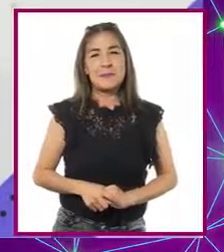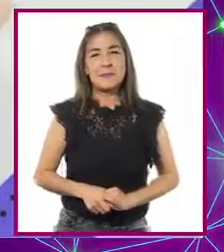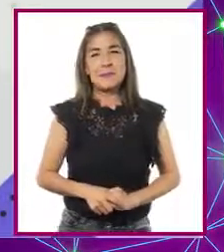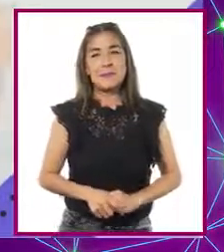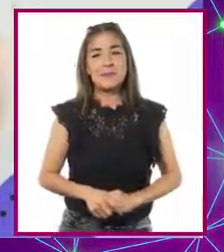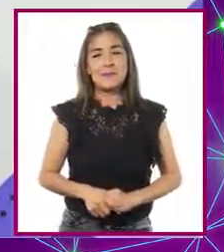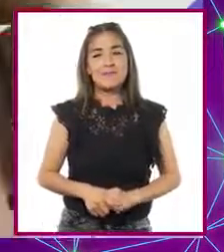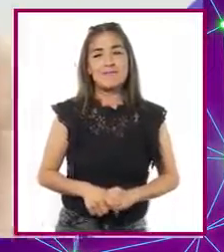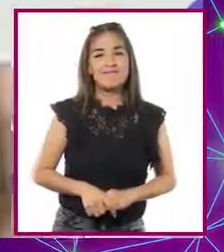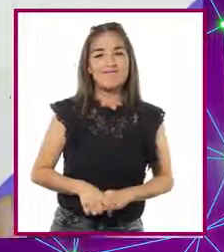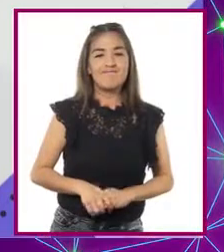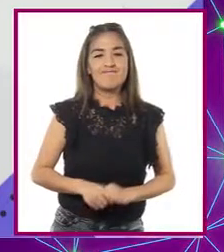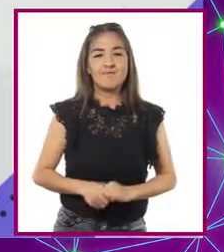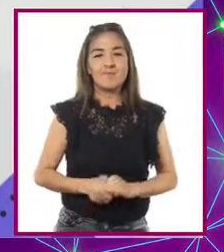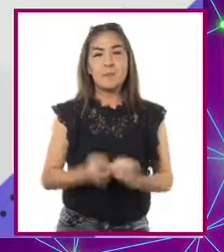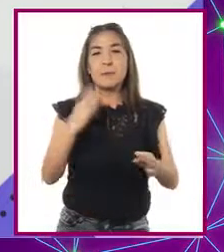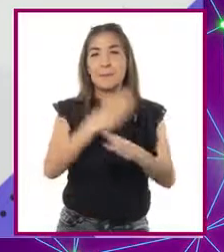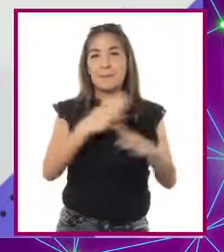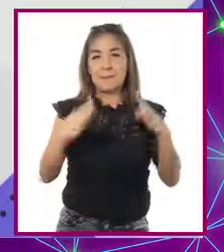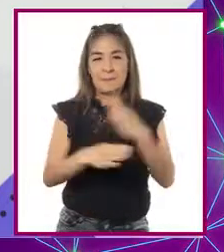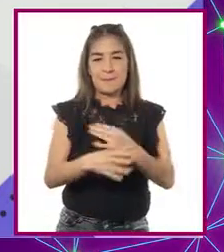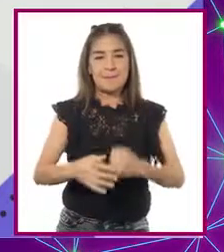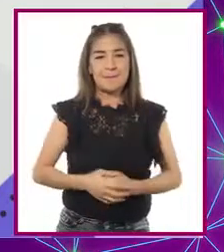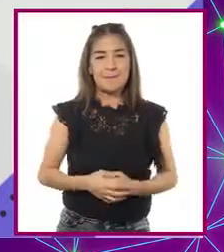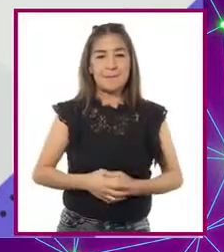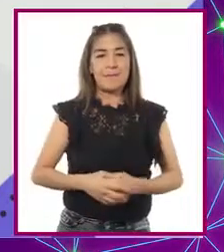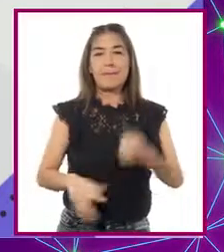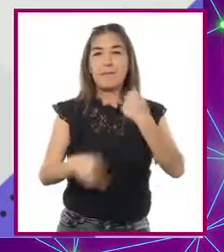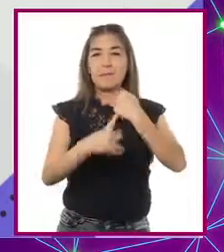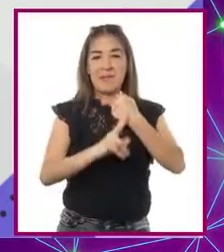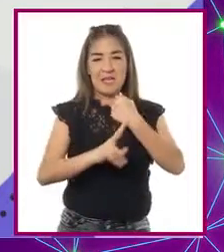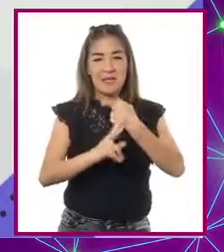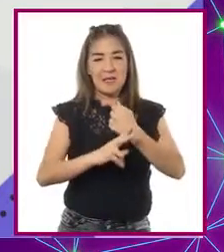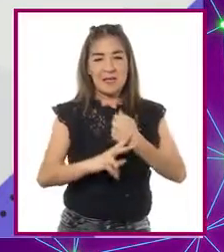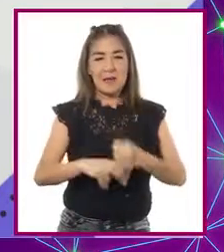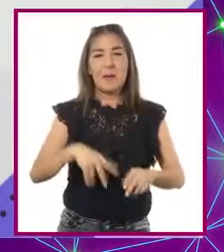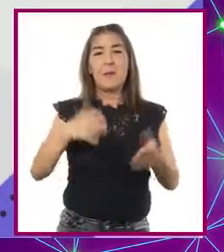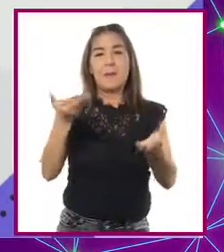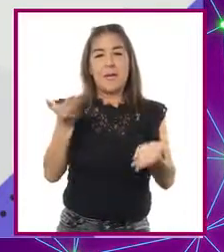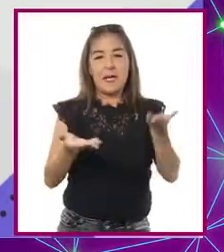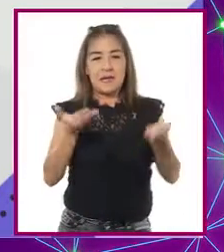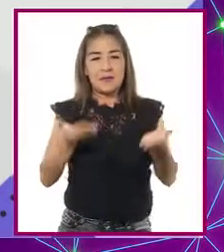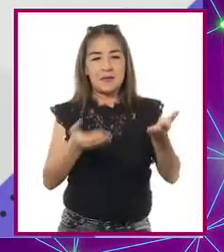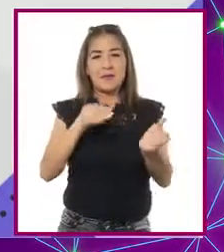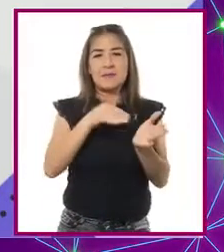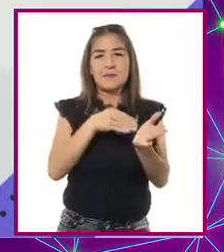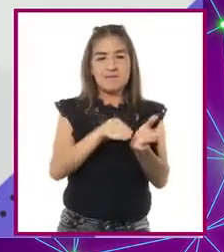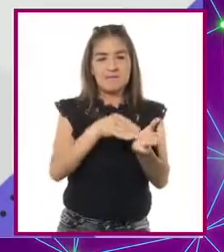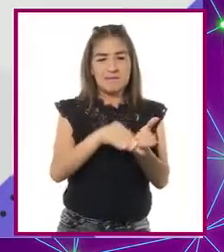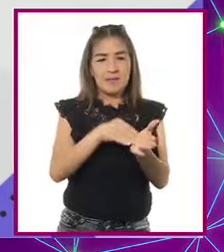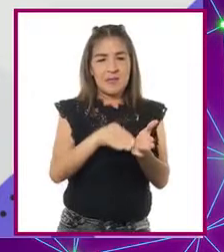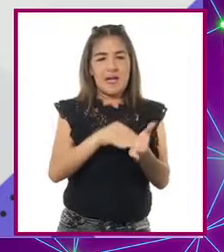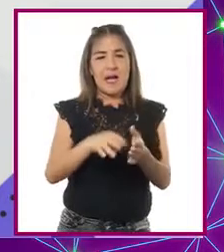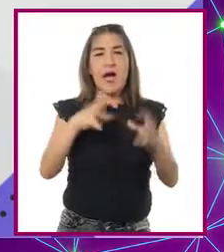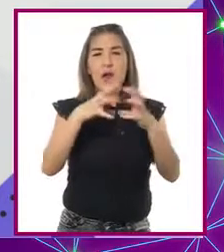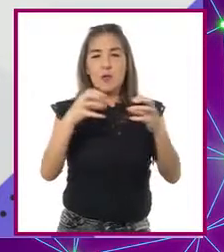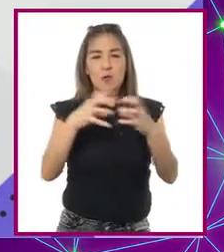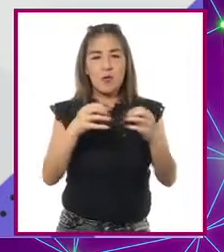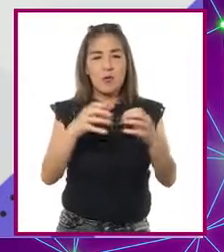Materiales: vidrio de reloj, balanza, espátula, algodón,